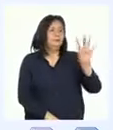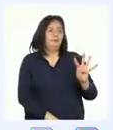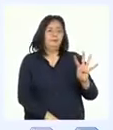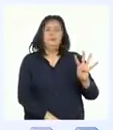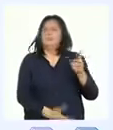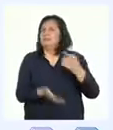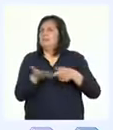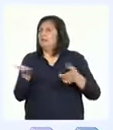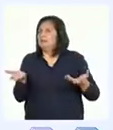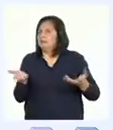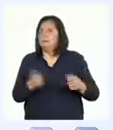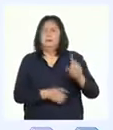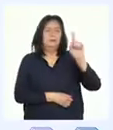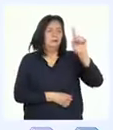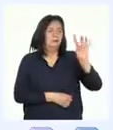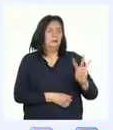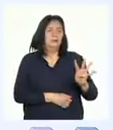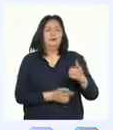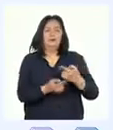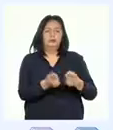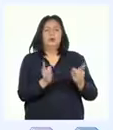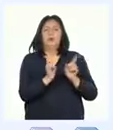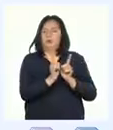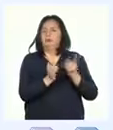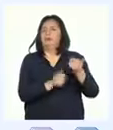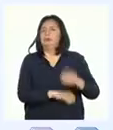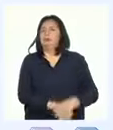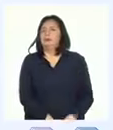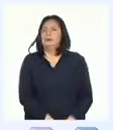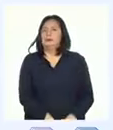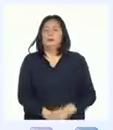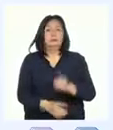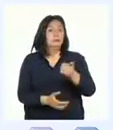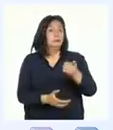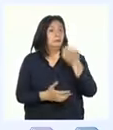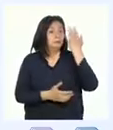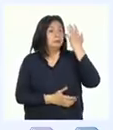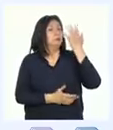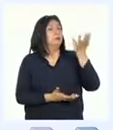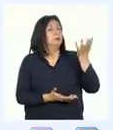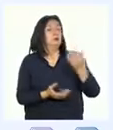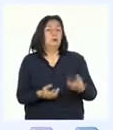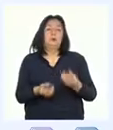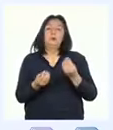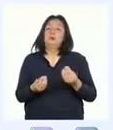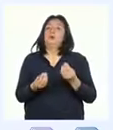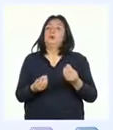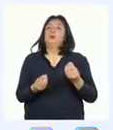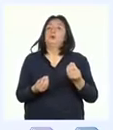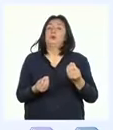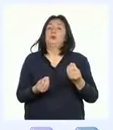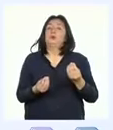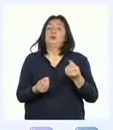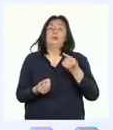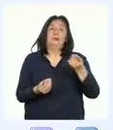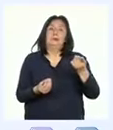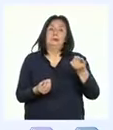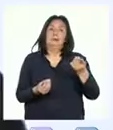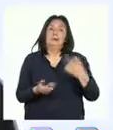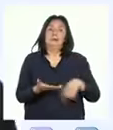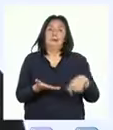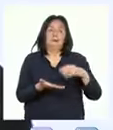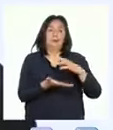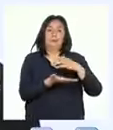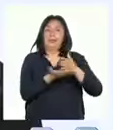¿1/4 de qué? 1/4 de pastel. ¿Te imaginas cómo serían esas